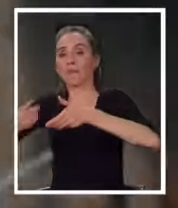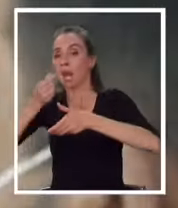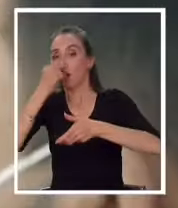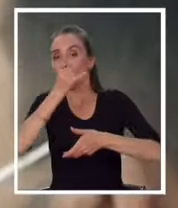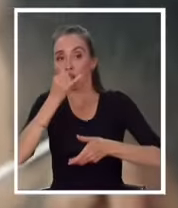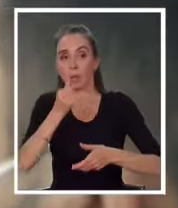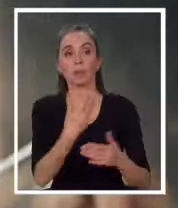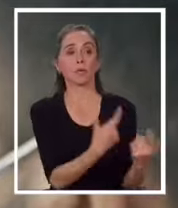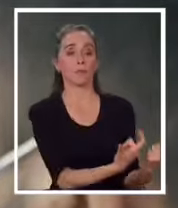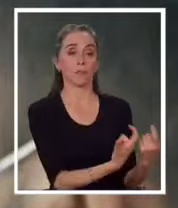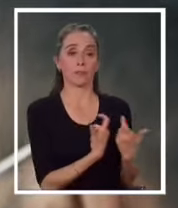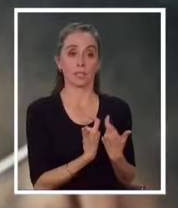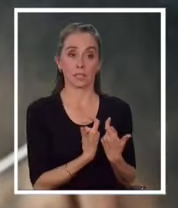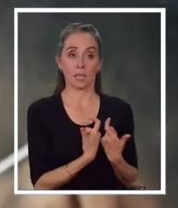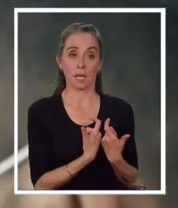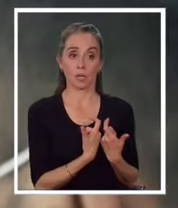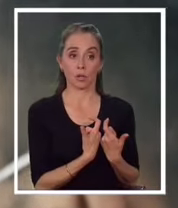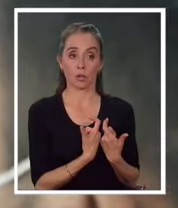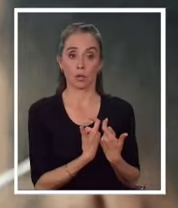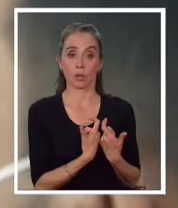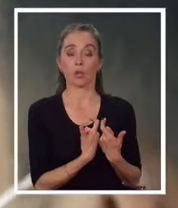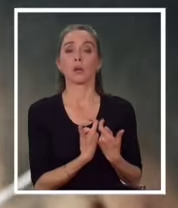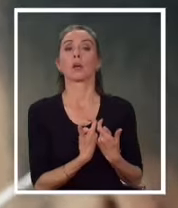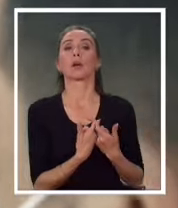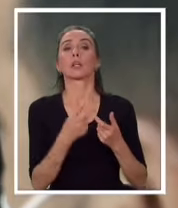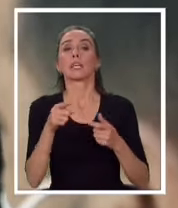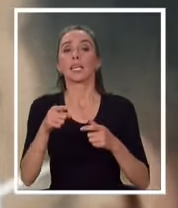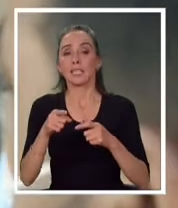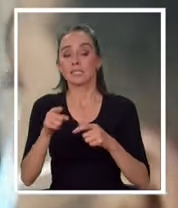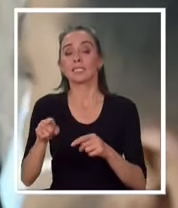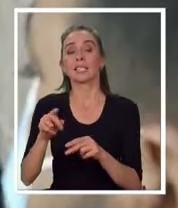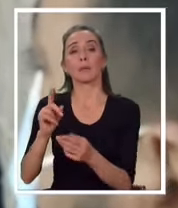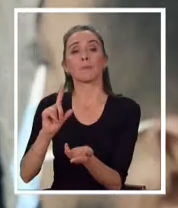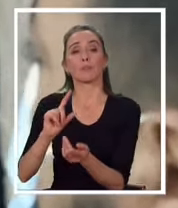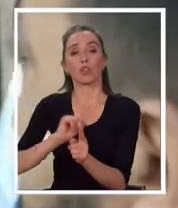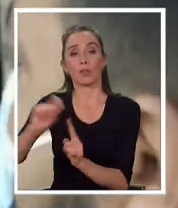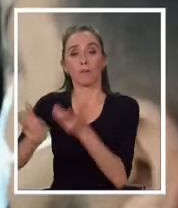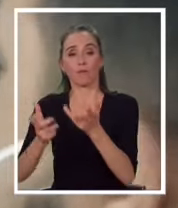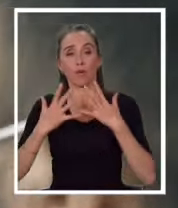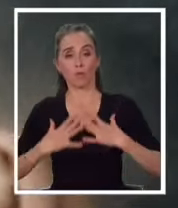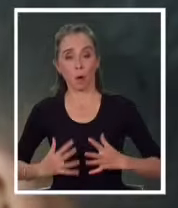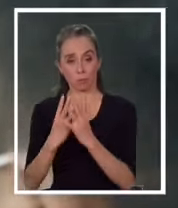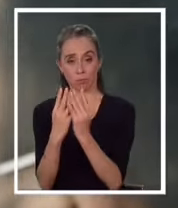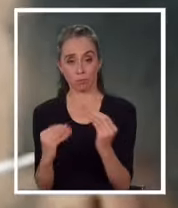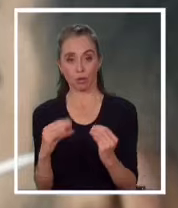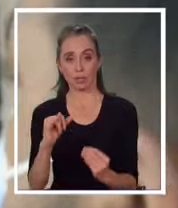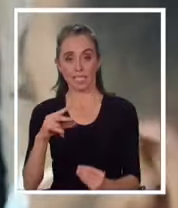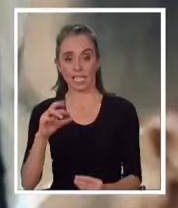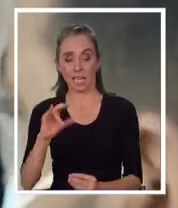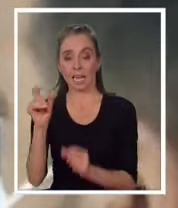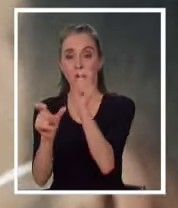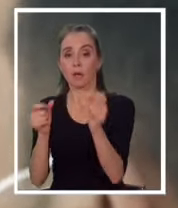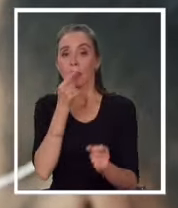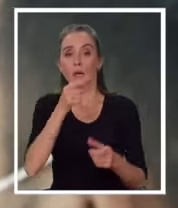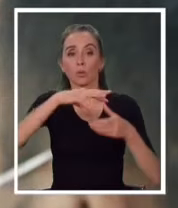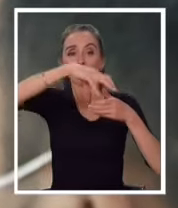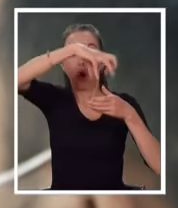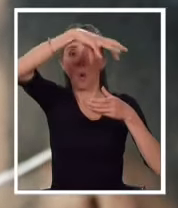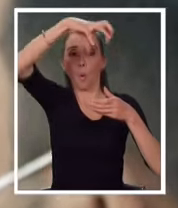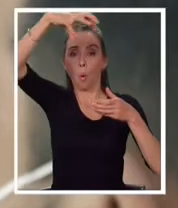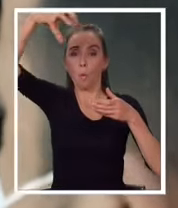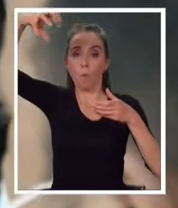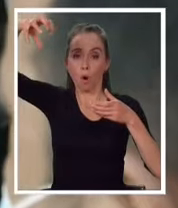fiscalizaron en el sentido de las emisiones del cinerario relacionado a las posibles denuncias de humos y cosas